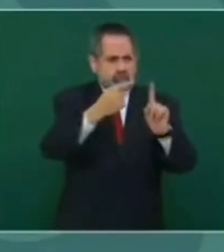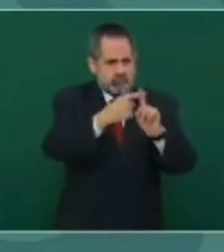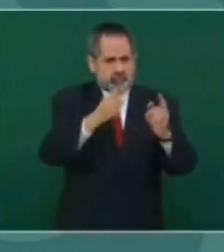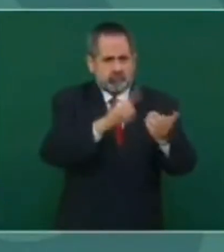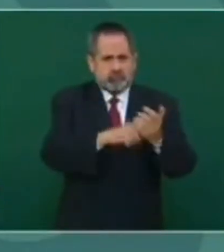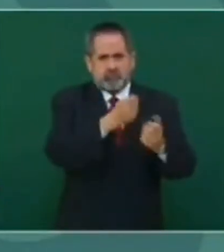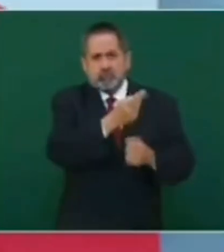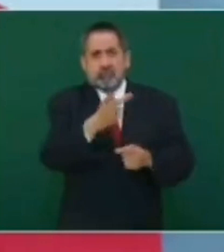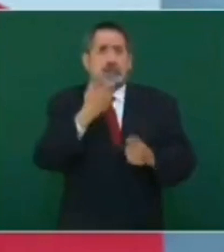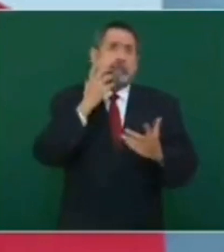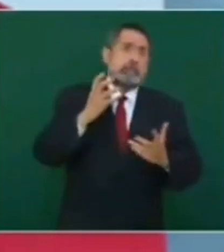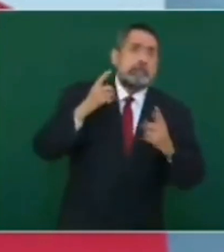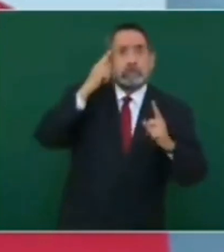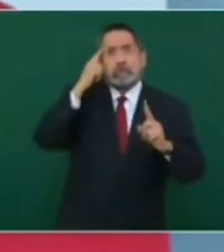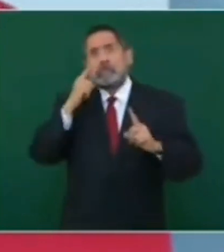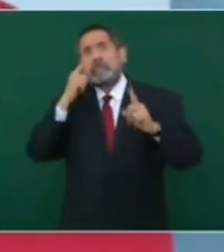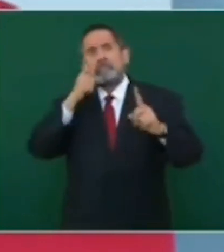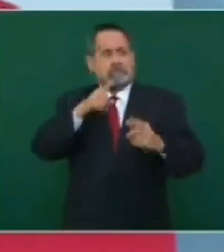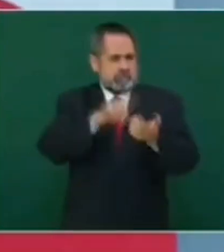media aspiración istas